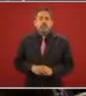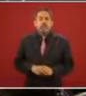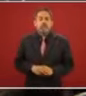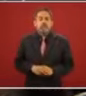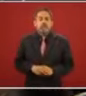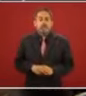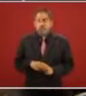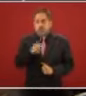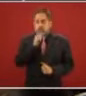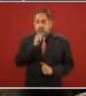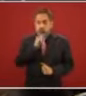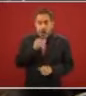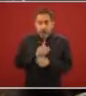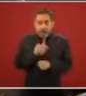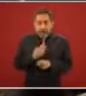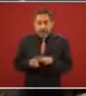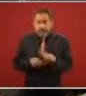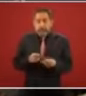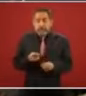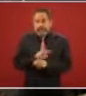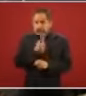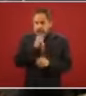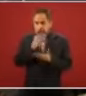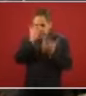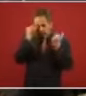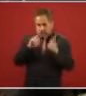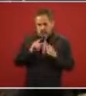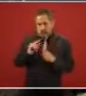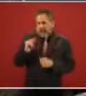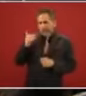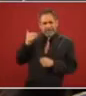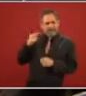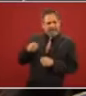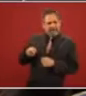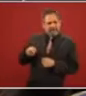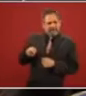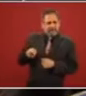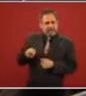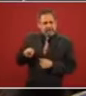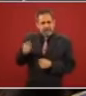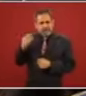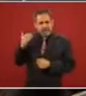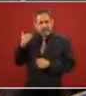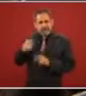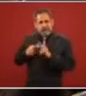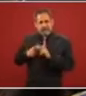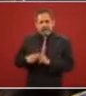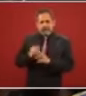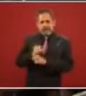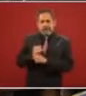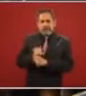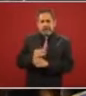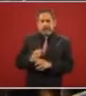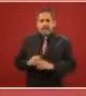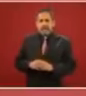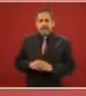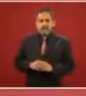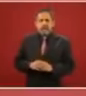no sé cómo va la investigación. Acaba de iniciarse.